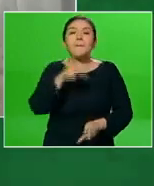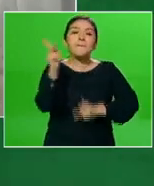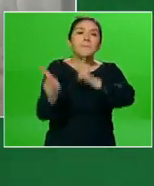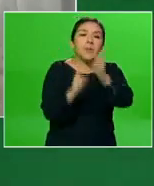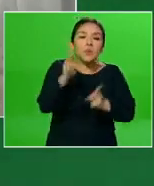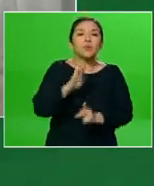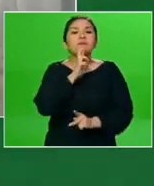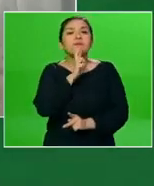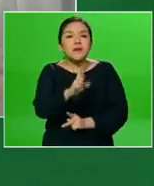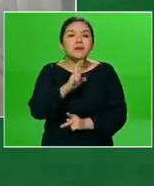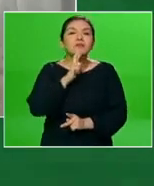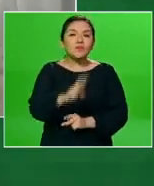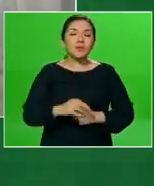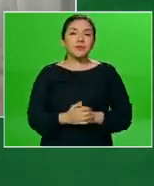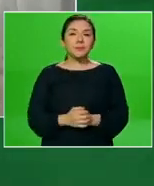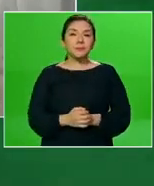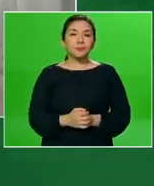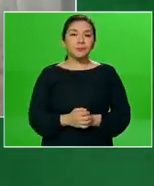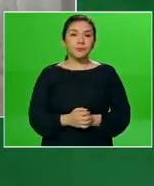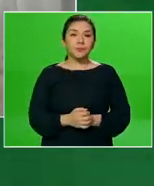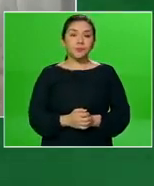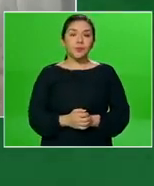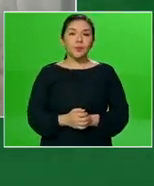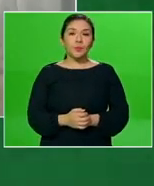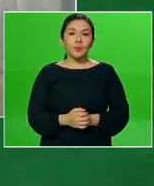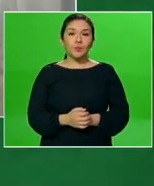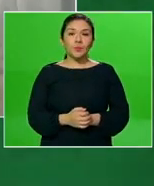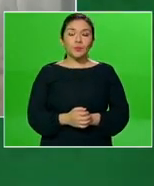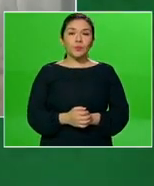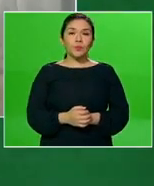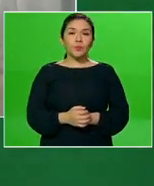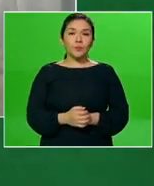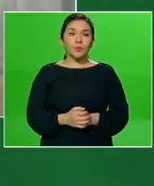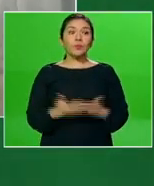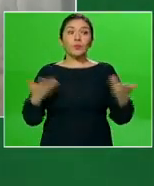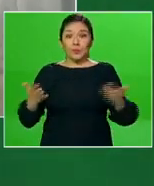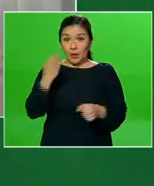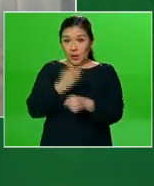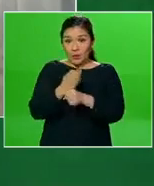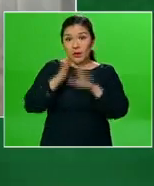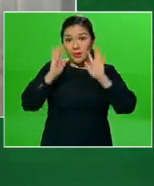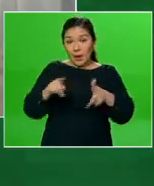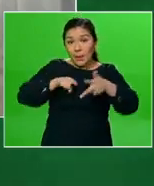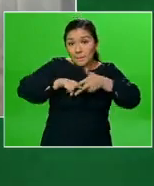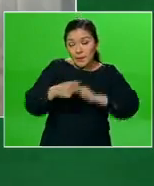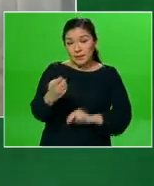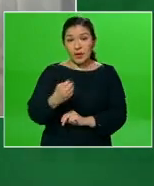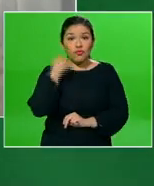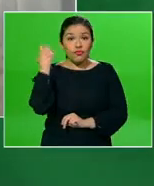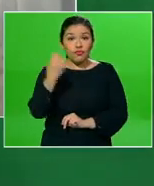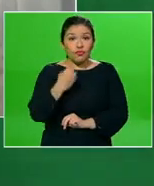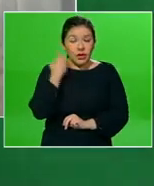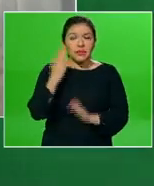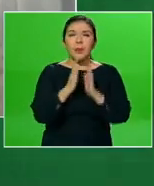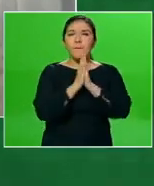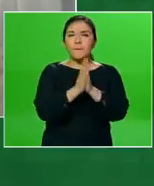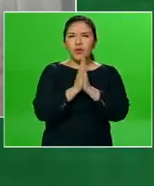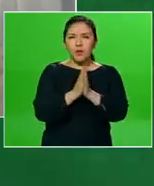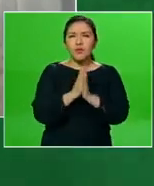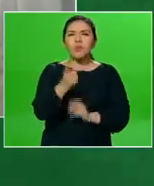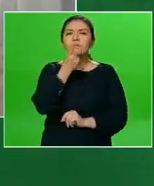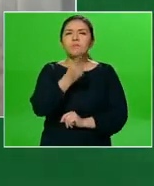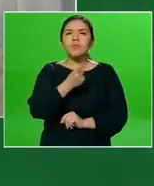y pues estás entonces bueno daremos inicio a esta conferencia si me pueden dar la